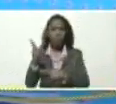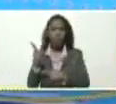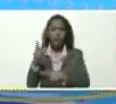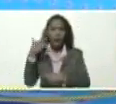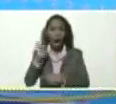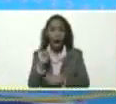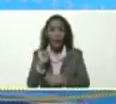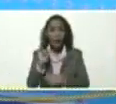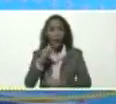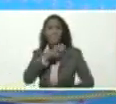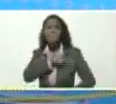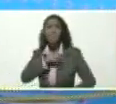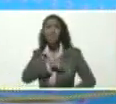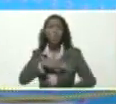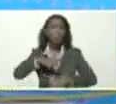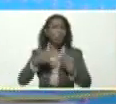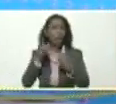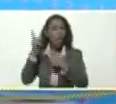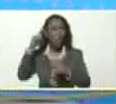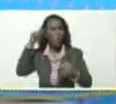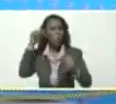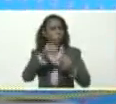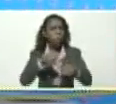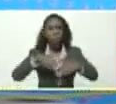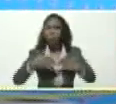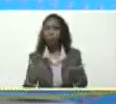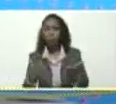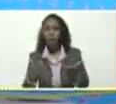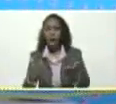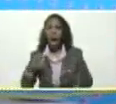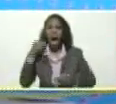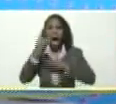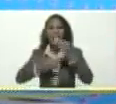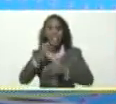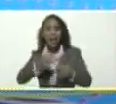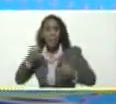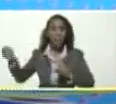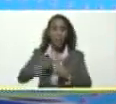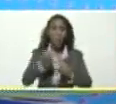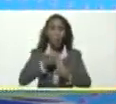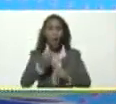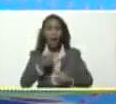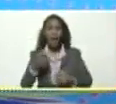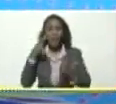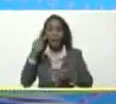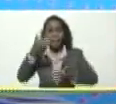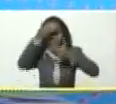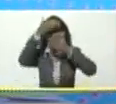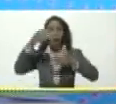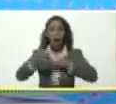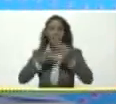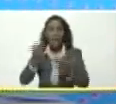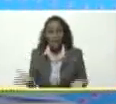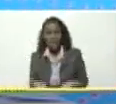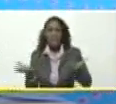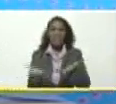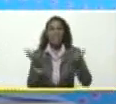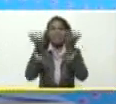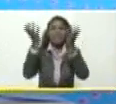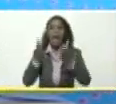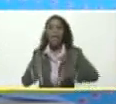la misión de un ataque terrorista para incendiar el